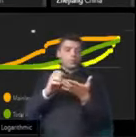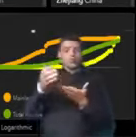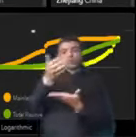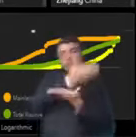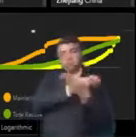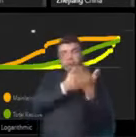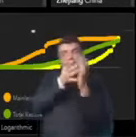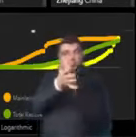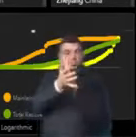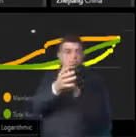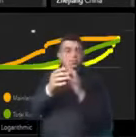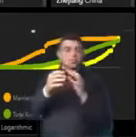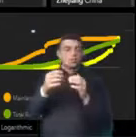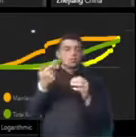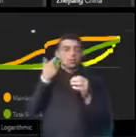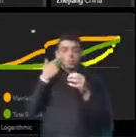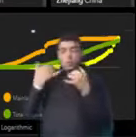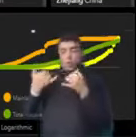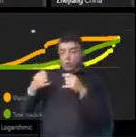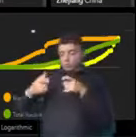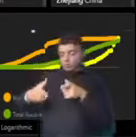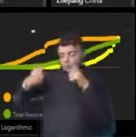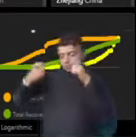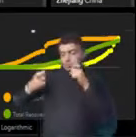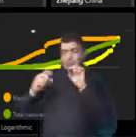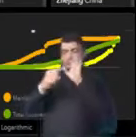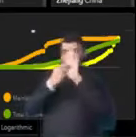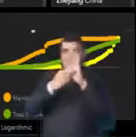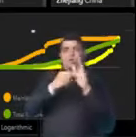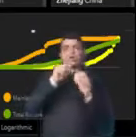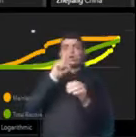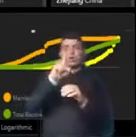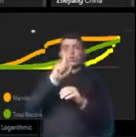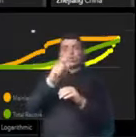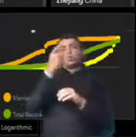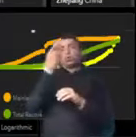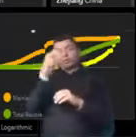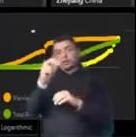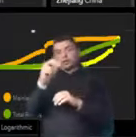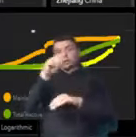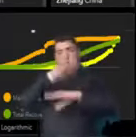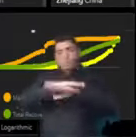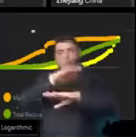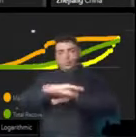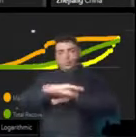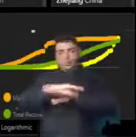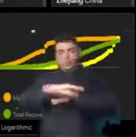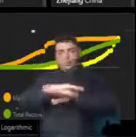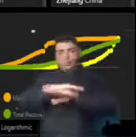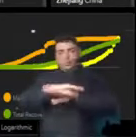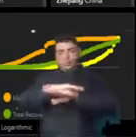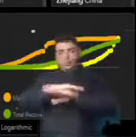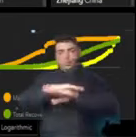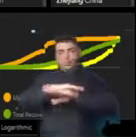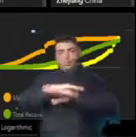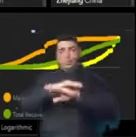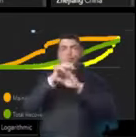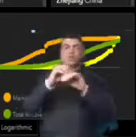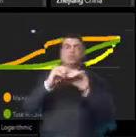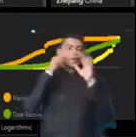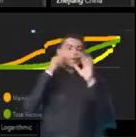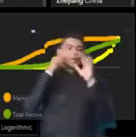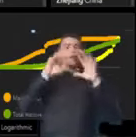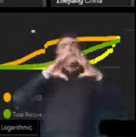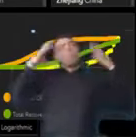hoy, a la 1:20 fue la última actualización, ahí podemos ver el globo terráqueo y donde se concentran